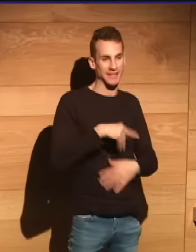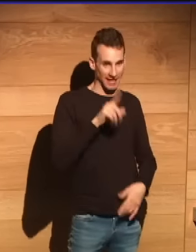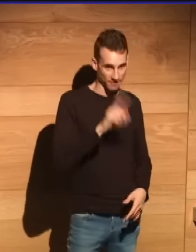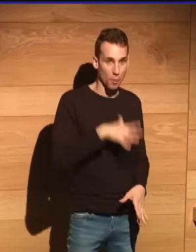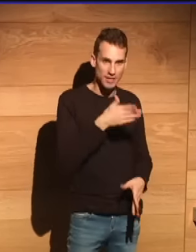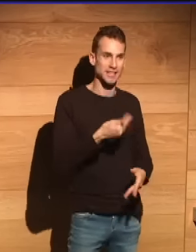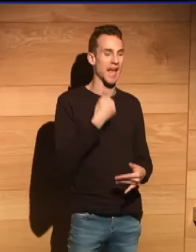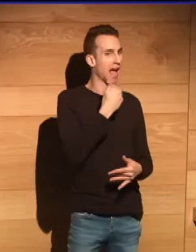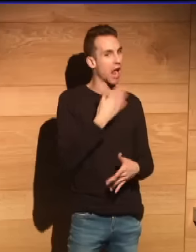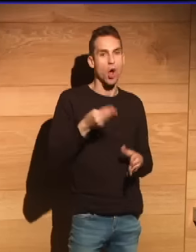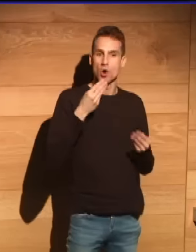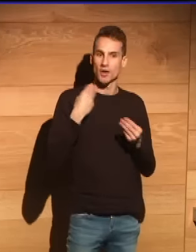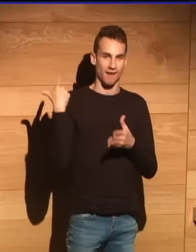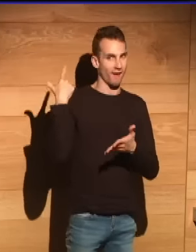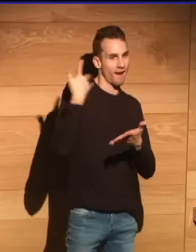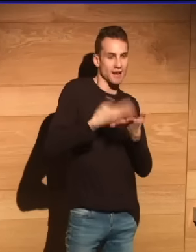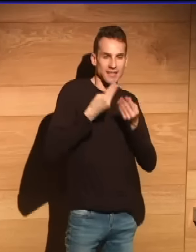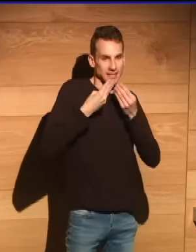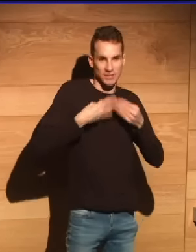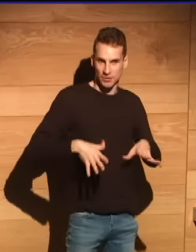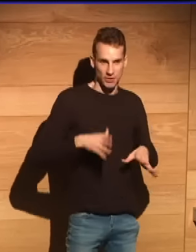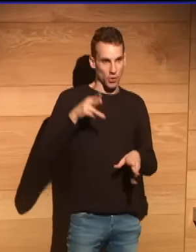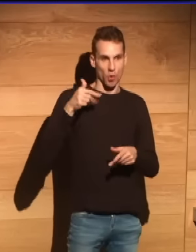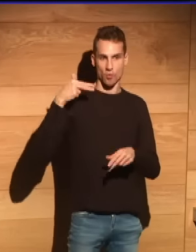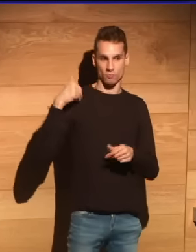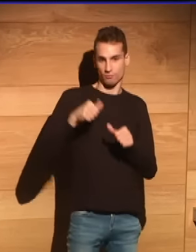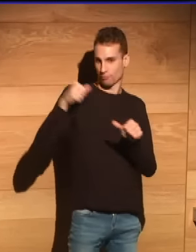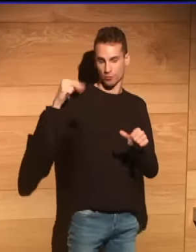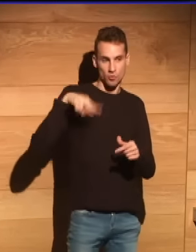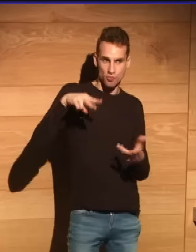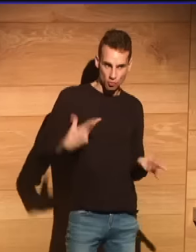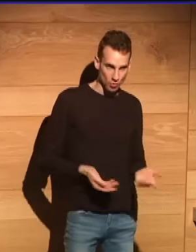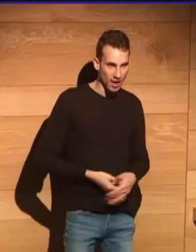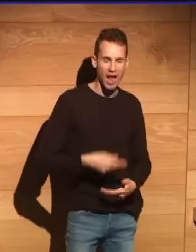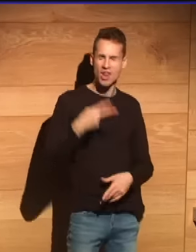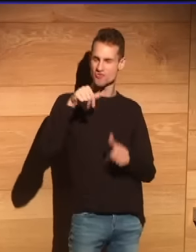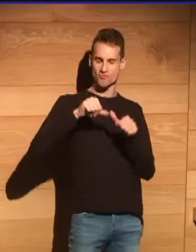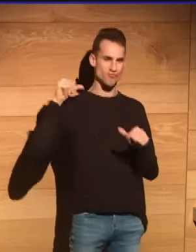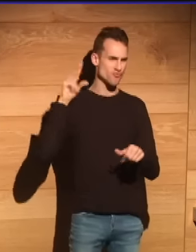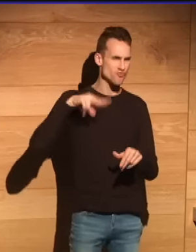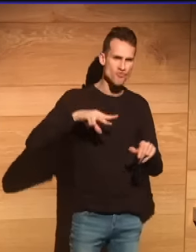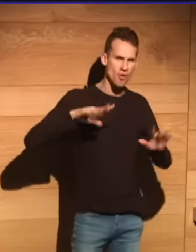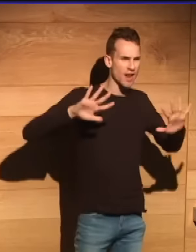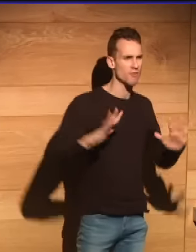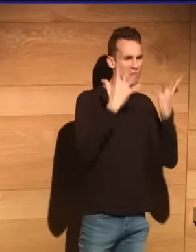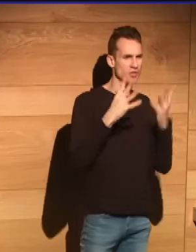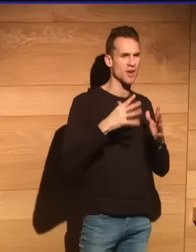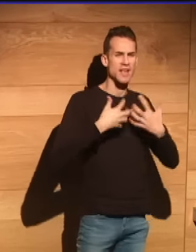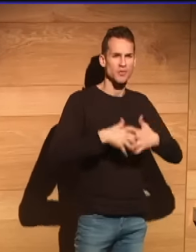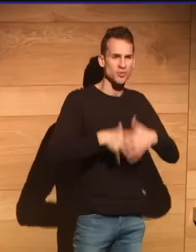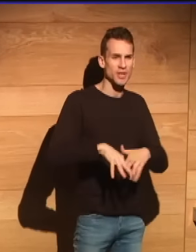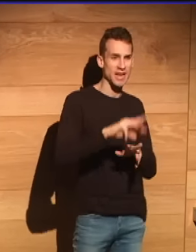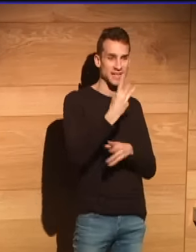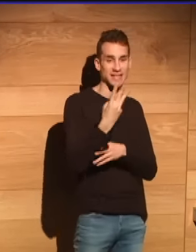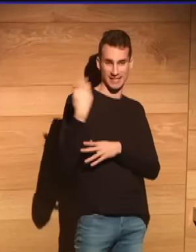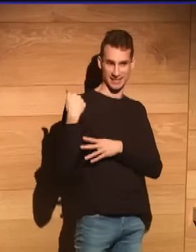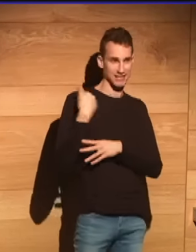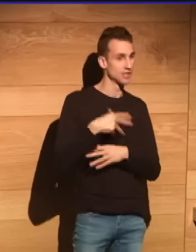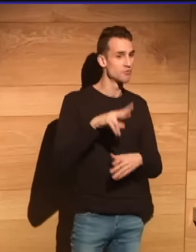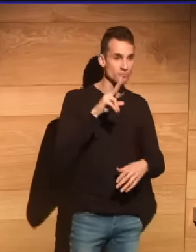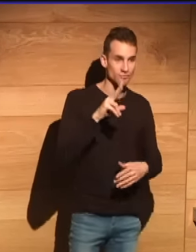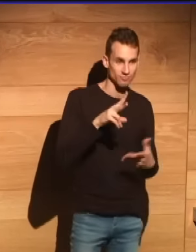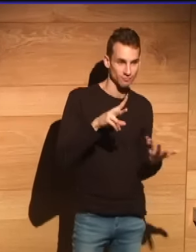histórica, es un tren que no podemos perder. Jamás en las 3 revoluciones industriales anteriores habíamos partido todos desde el